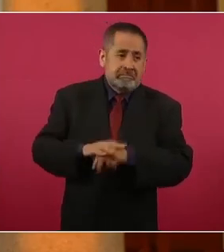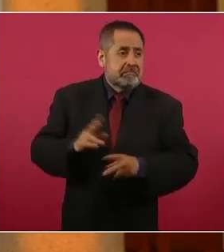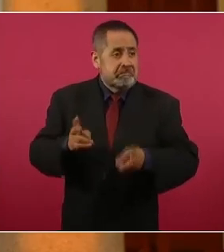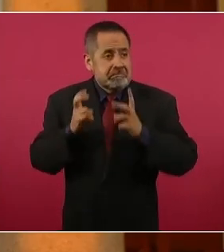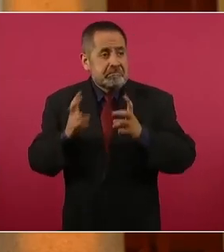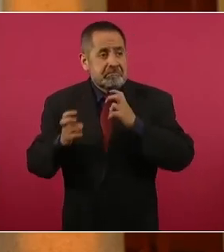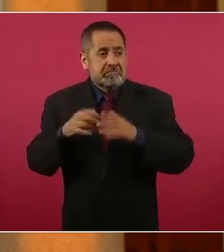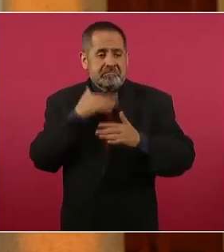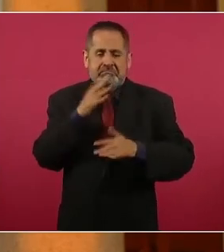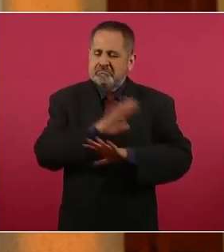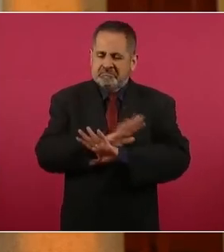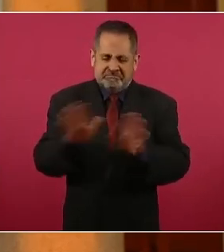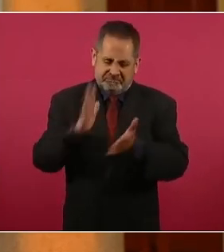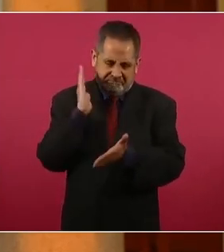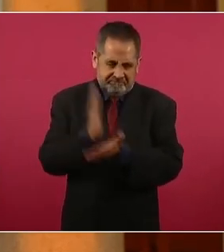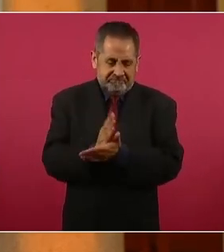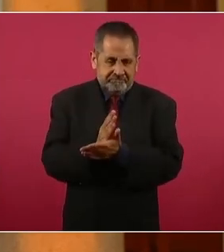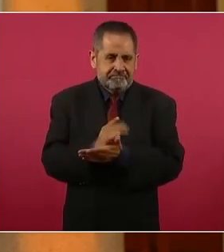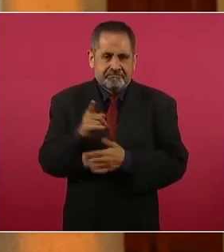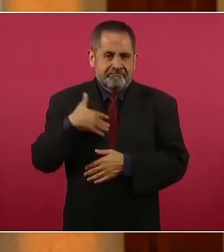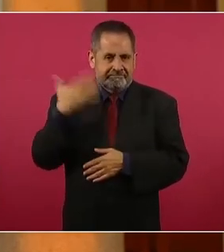atracos, más saqueos,